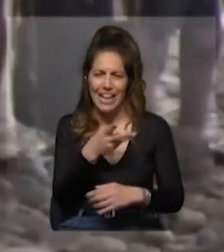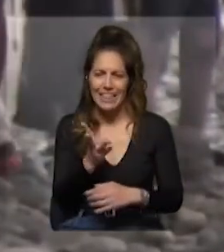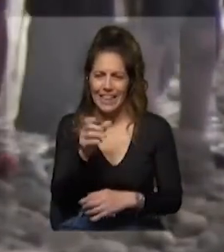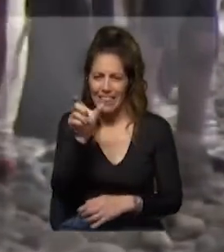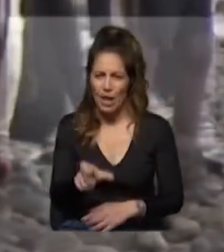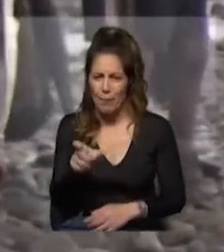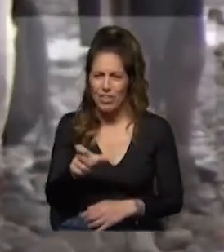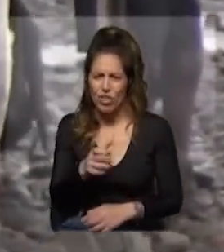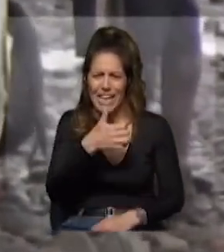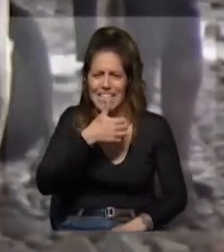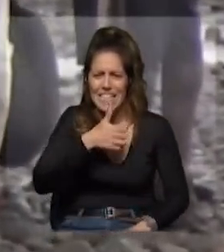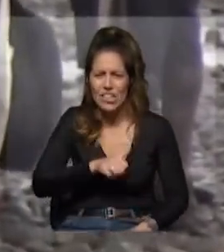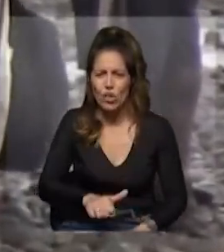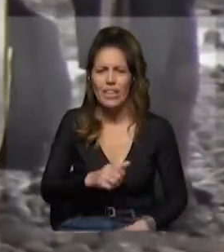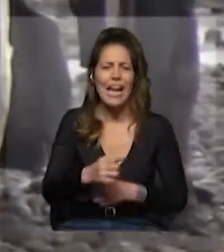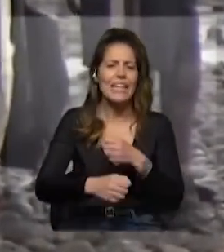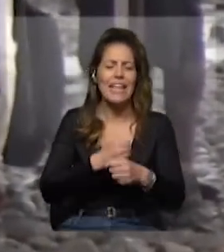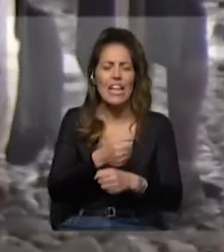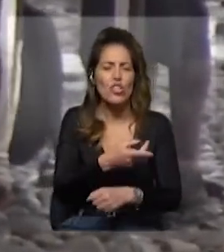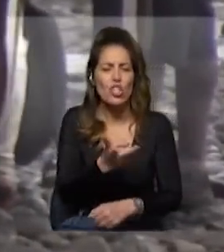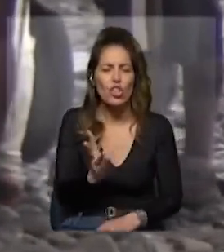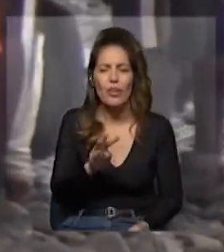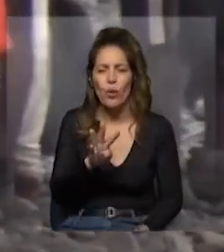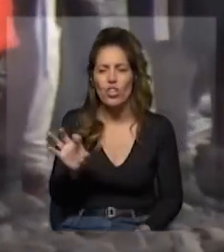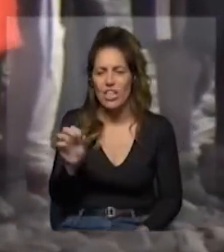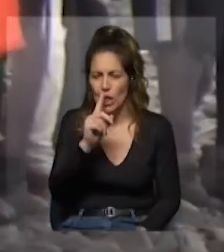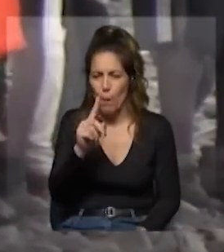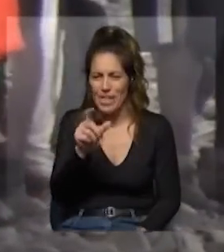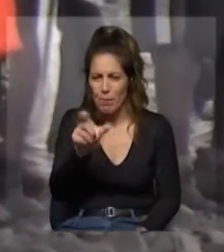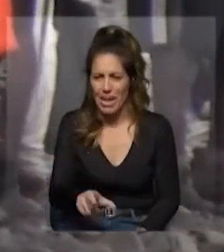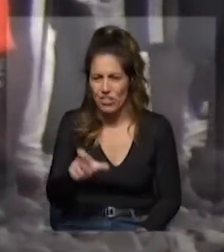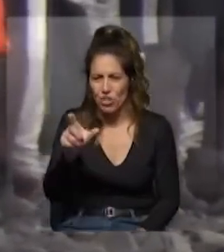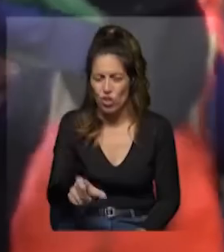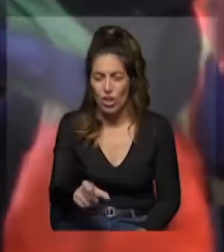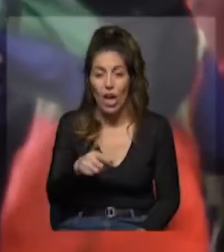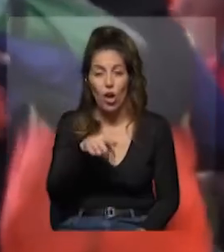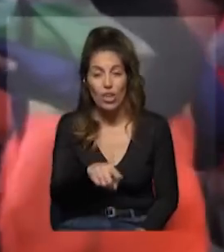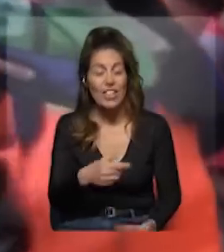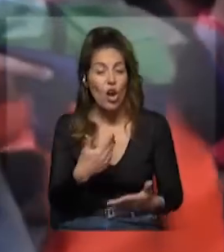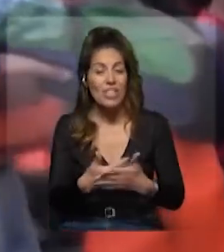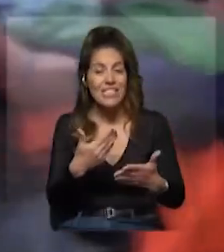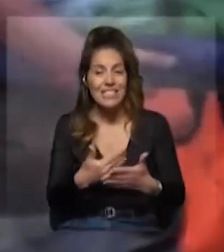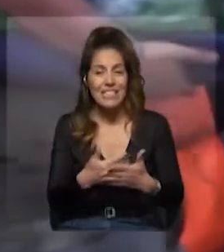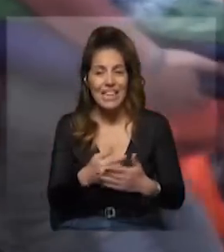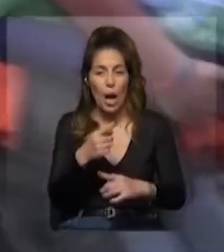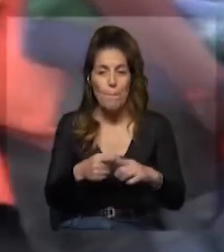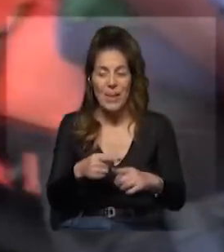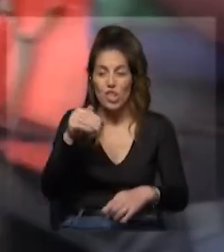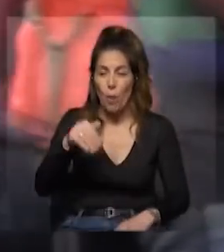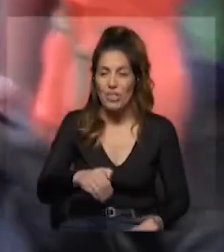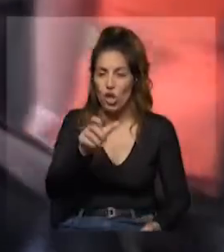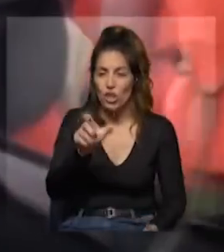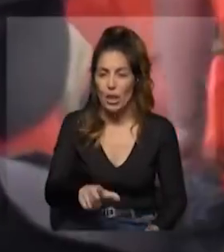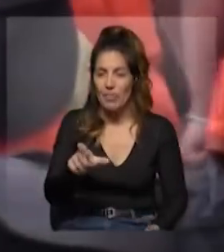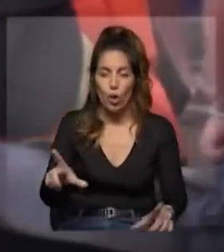ya son históricas Pues en lo que va del año se contabilizan 400,000 desplazamientos con lo que está cerca el Horizonte del medio millón de personas para